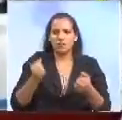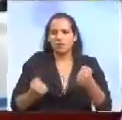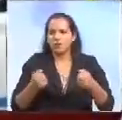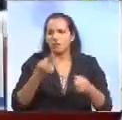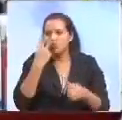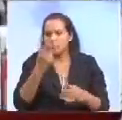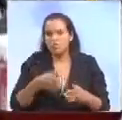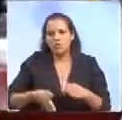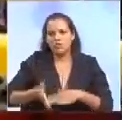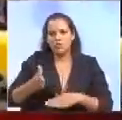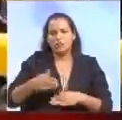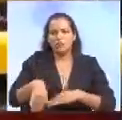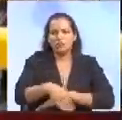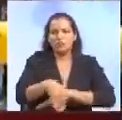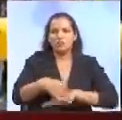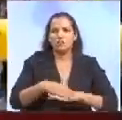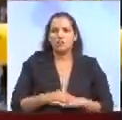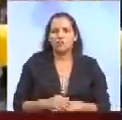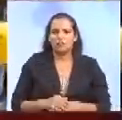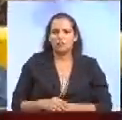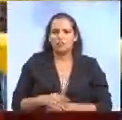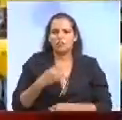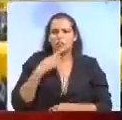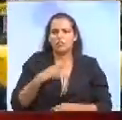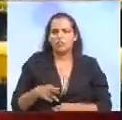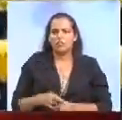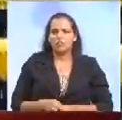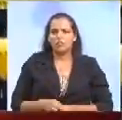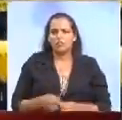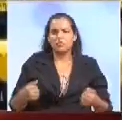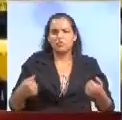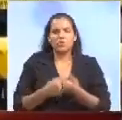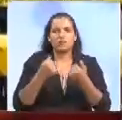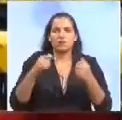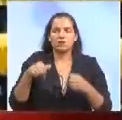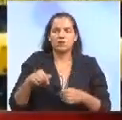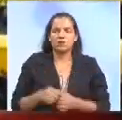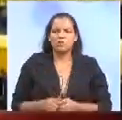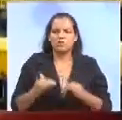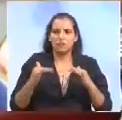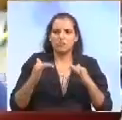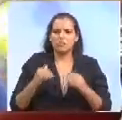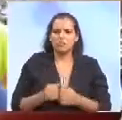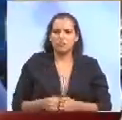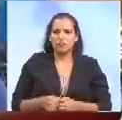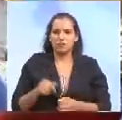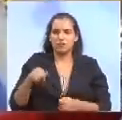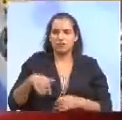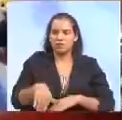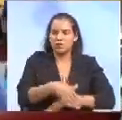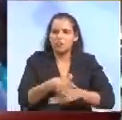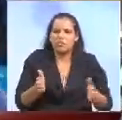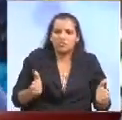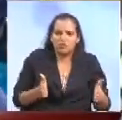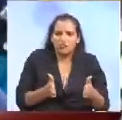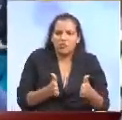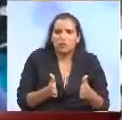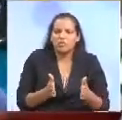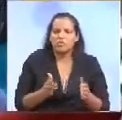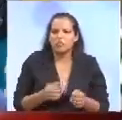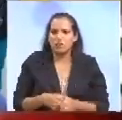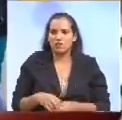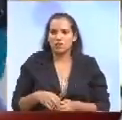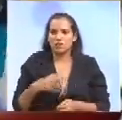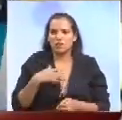el normal tránsito por el lugar, dando como resultado accidentes de este tipo. La vía está reducida, realmente